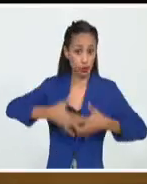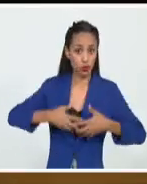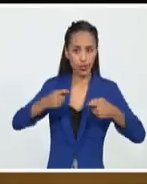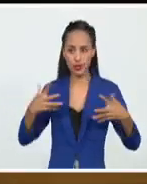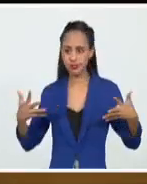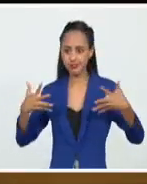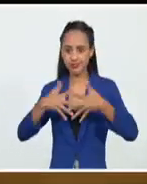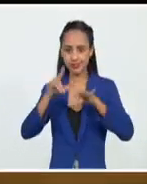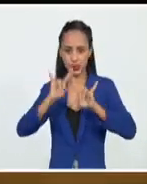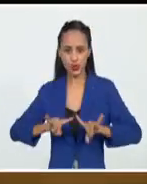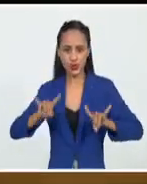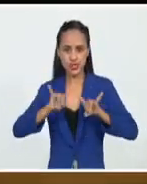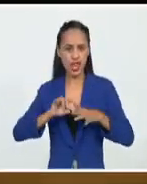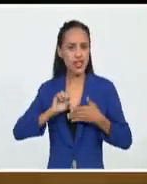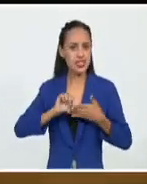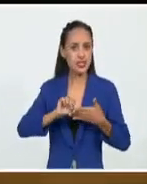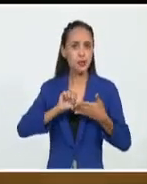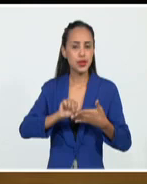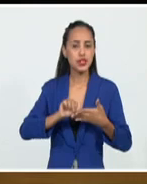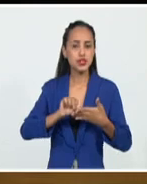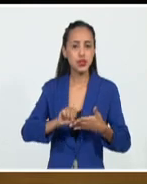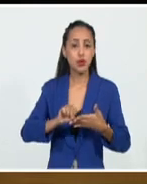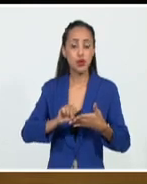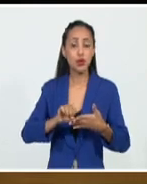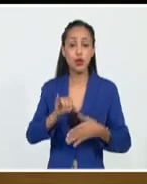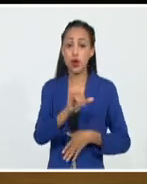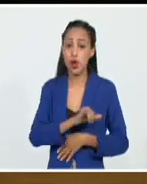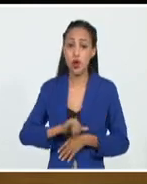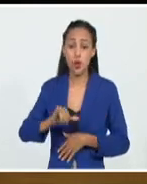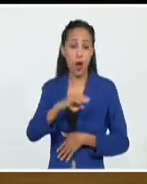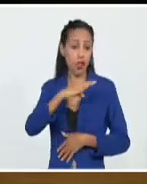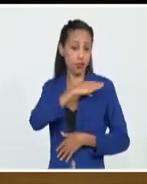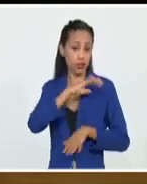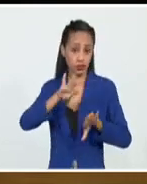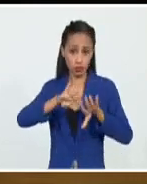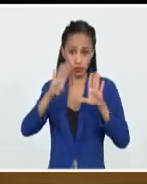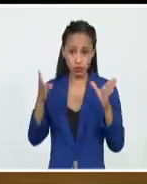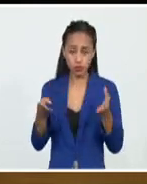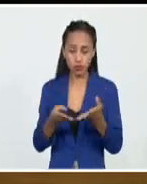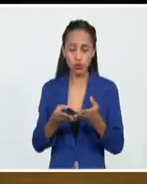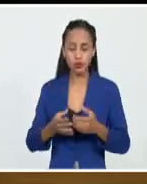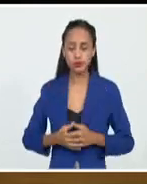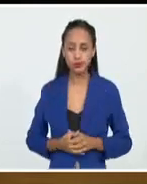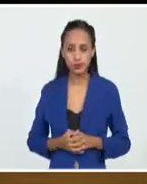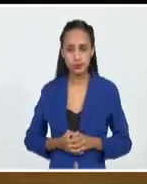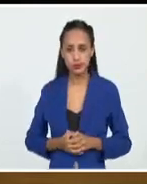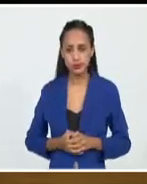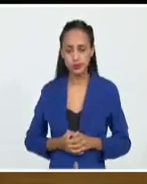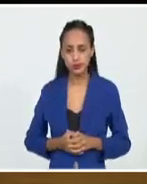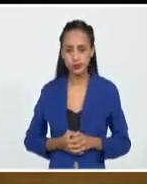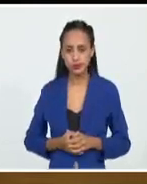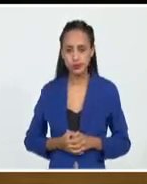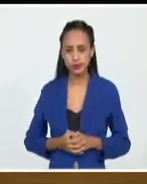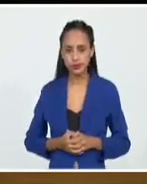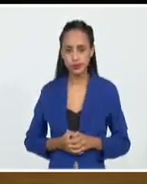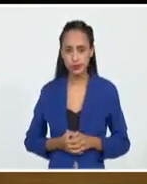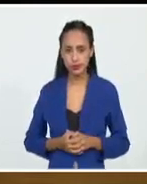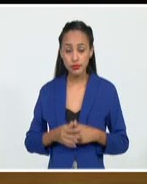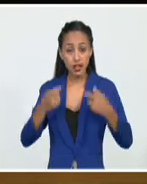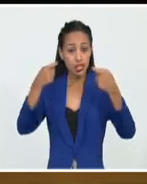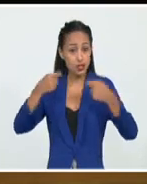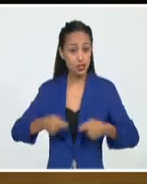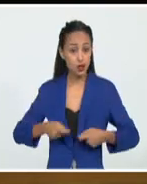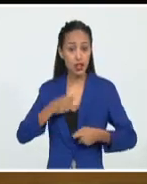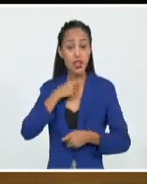los servicios e instituciones armadas. Lograr que la forma de decisiones y la evaluación de los